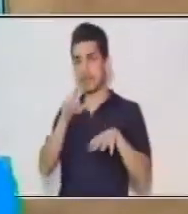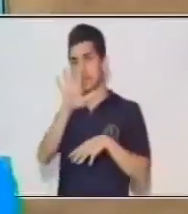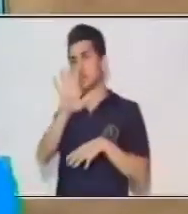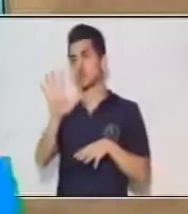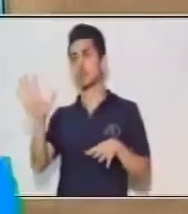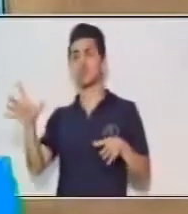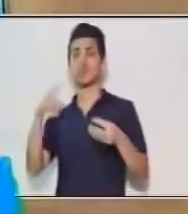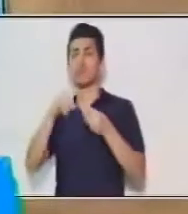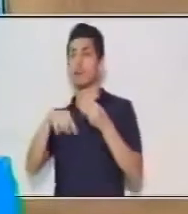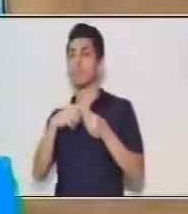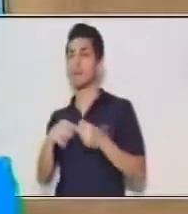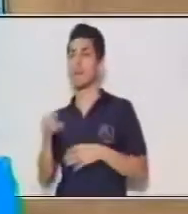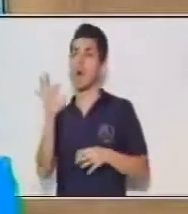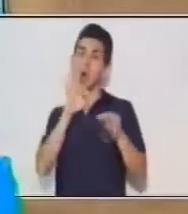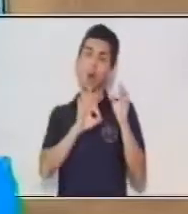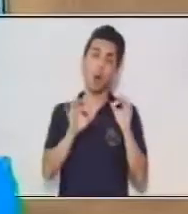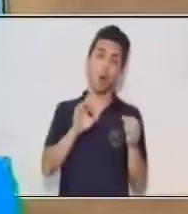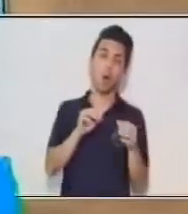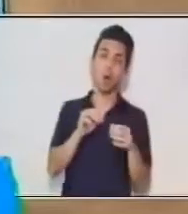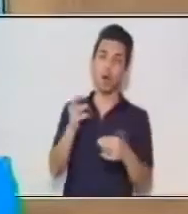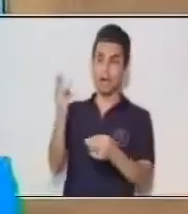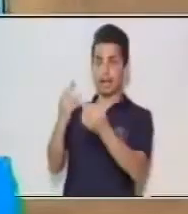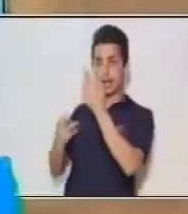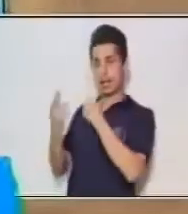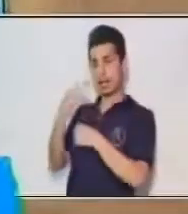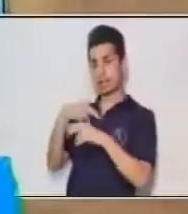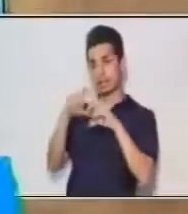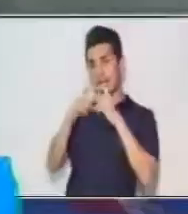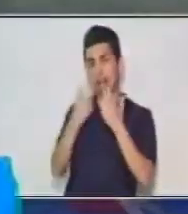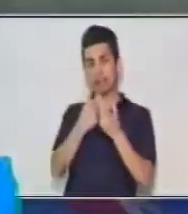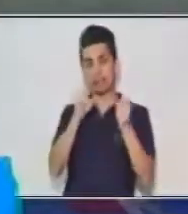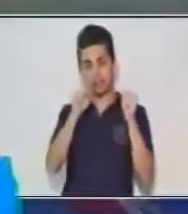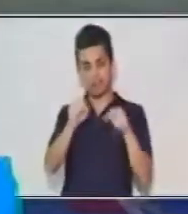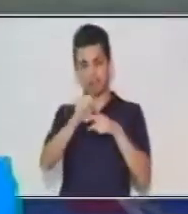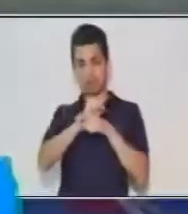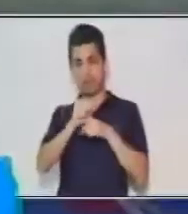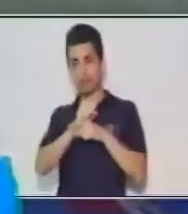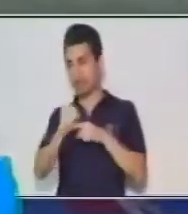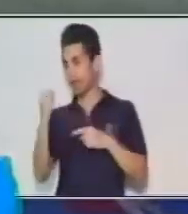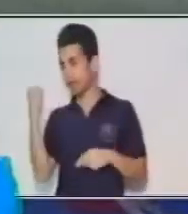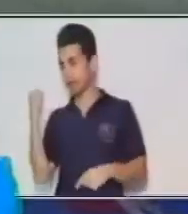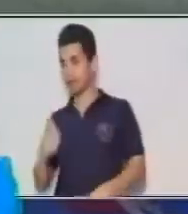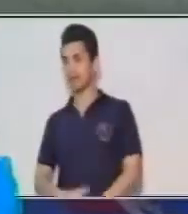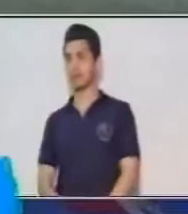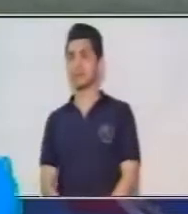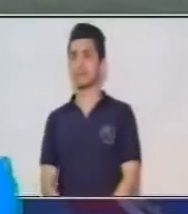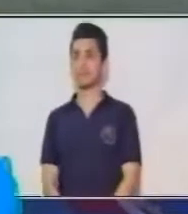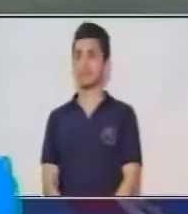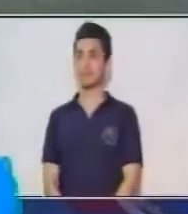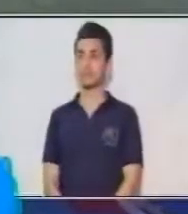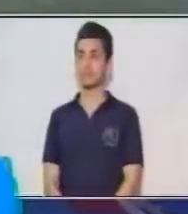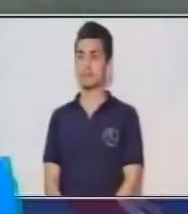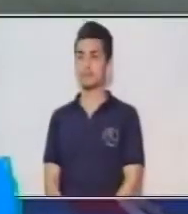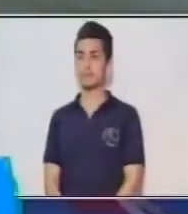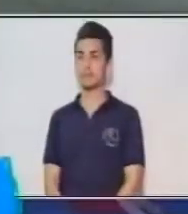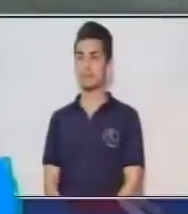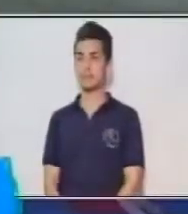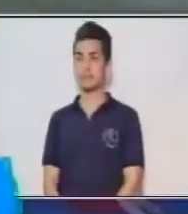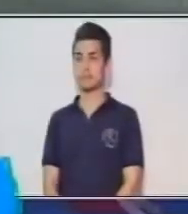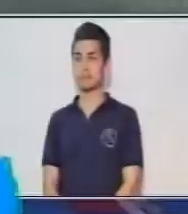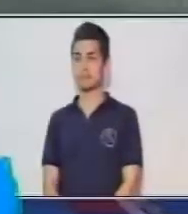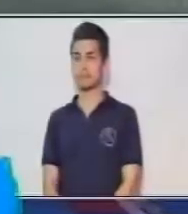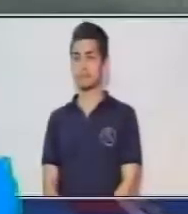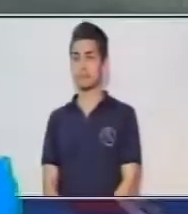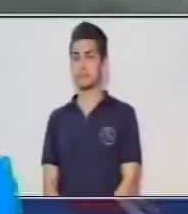tu familia o al regreso de clases puedes aplicar esta dinámica. También vamos a